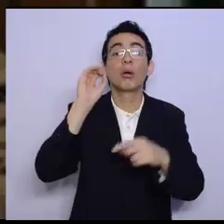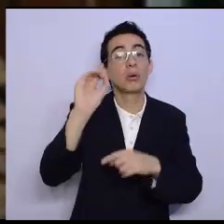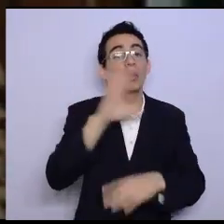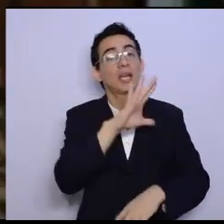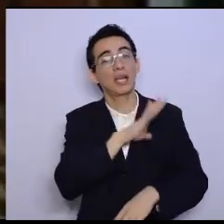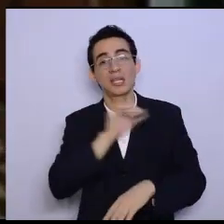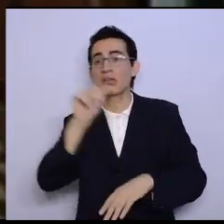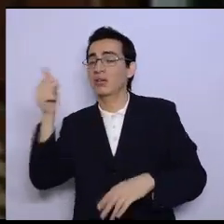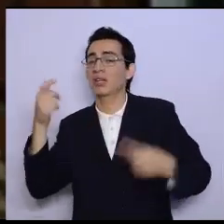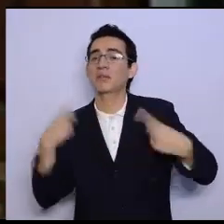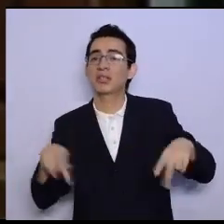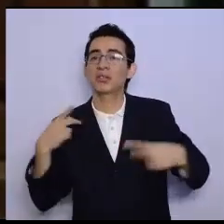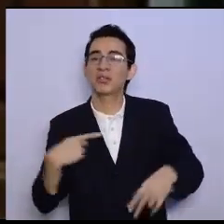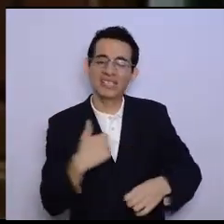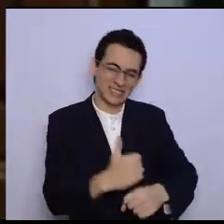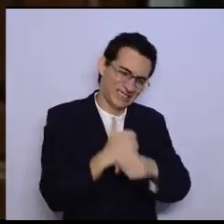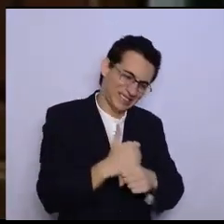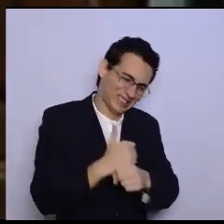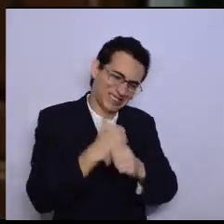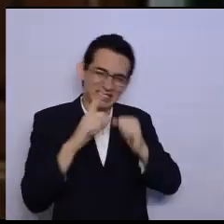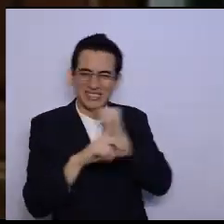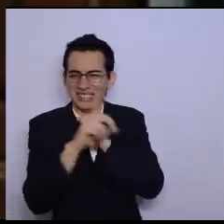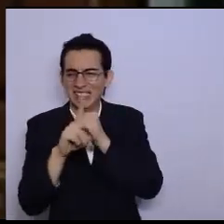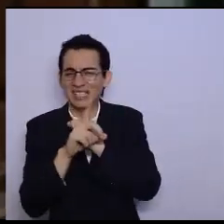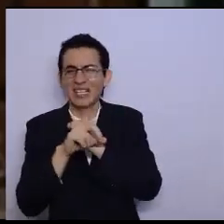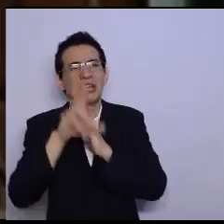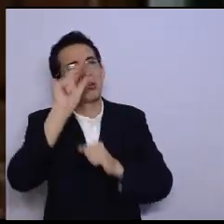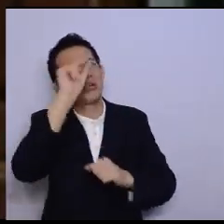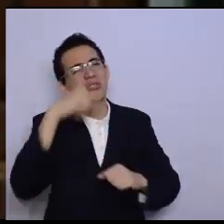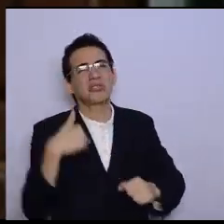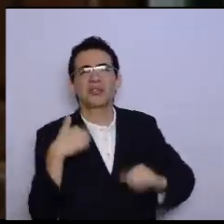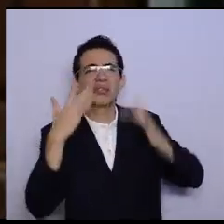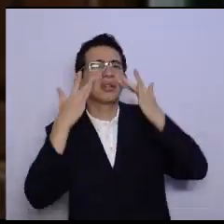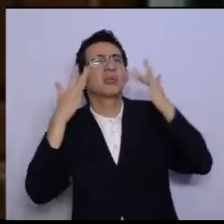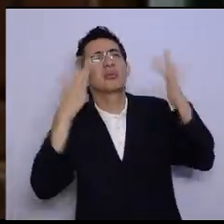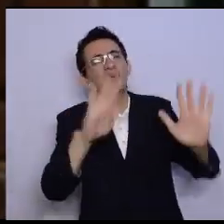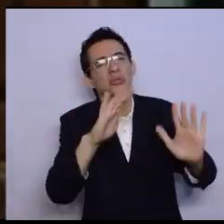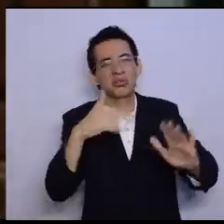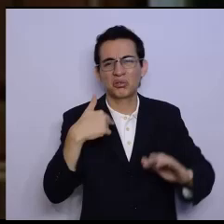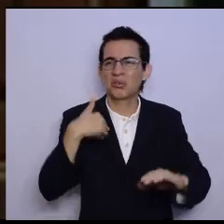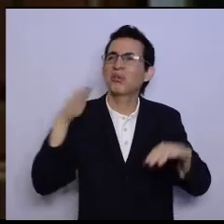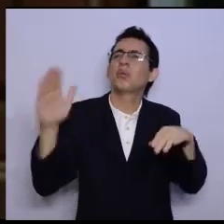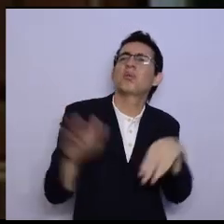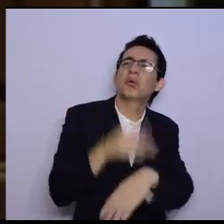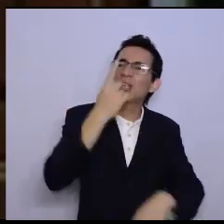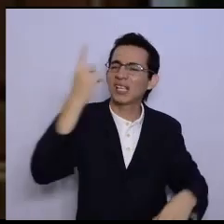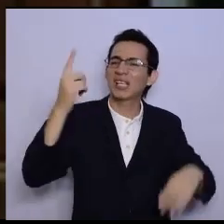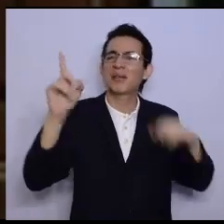Si tu fe, mientras más pura sea, es más sólida, ¿entienden?